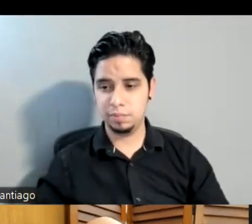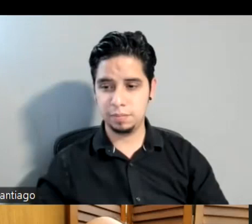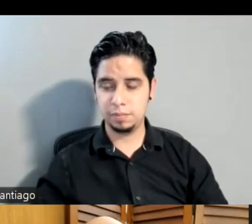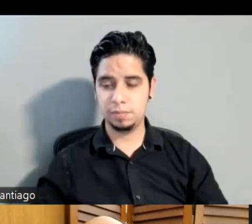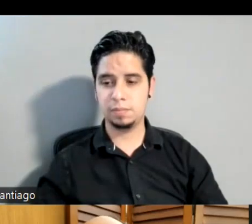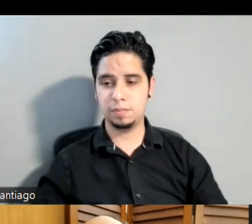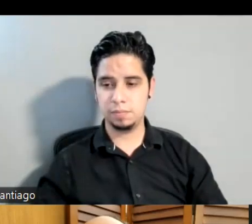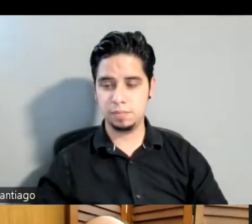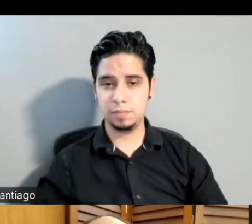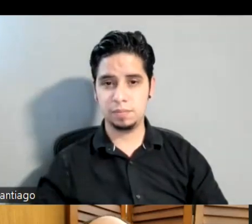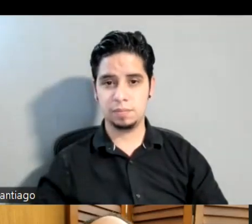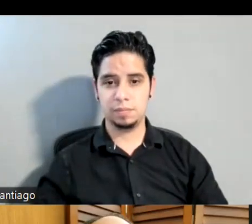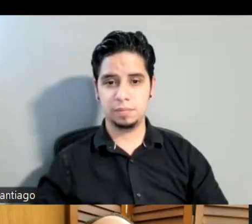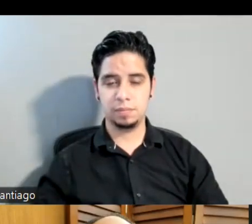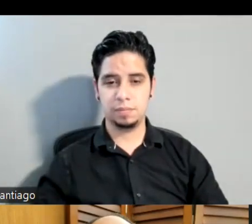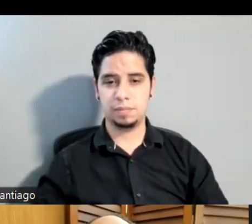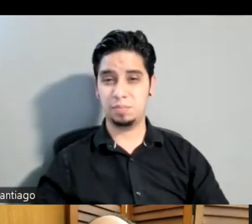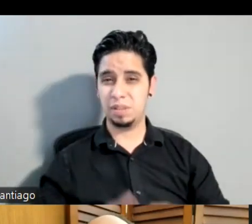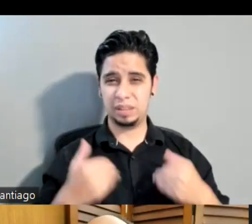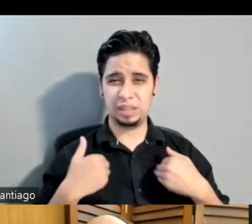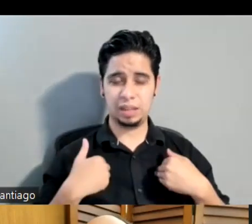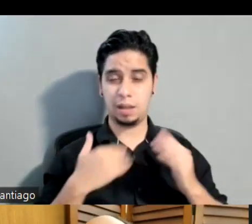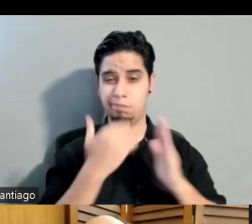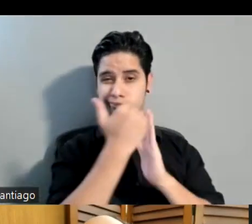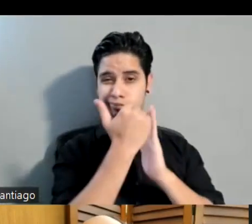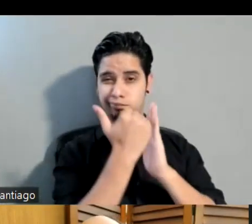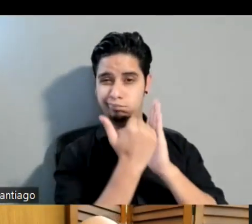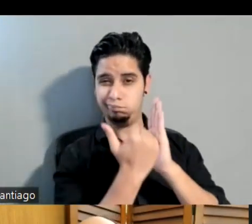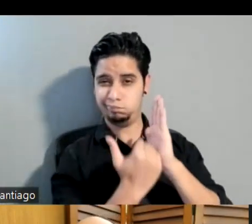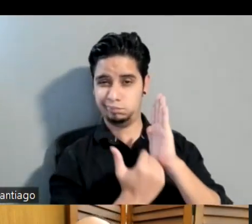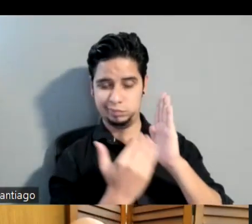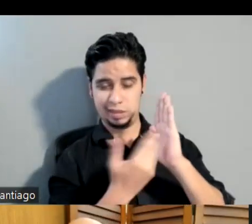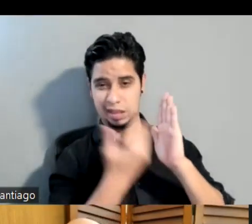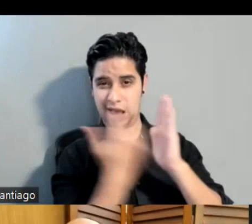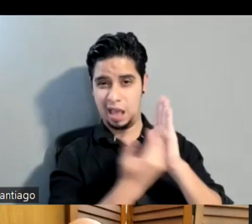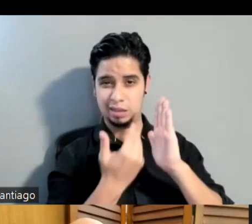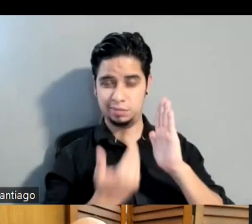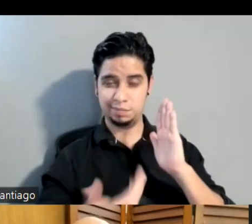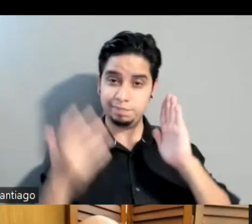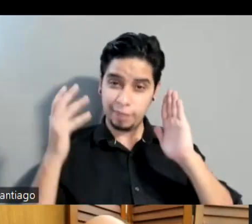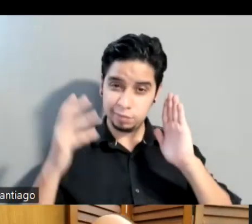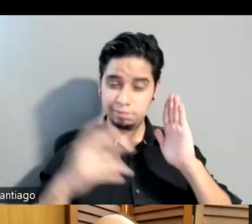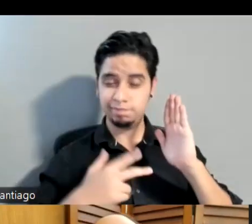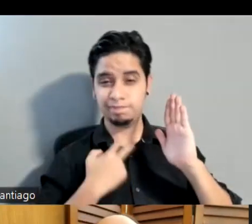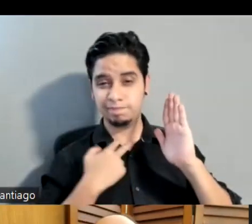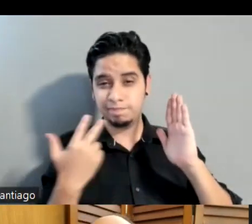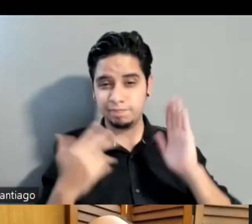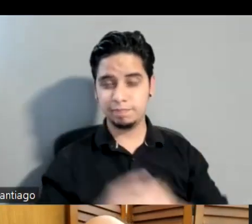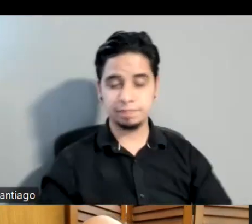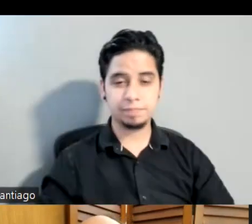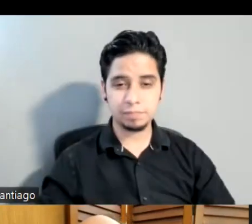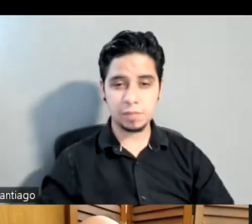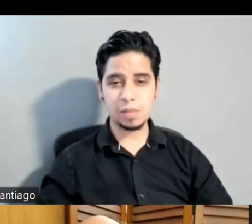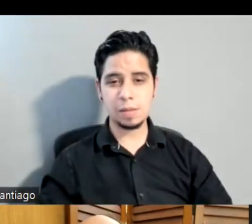Lista, me encantó. Sí, mi lista me tiene ahí. Te tienes lista. Al palo. Sí, es lista.